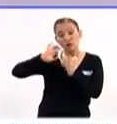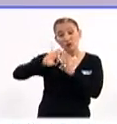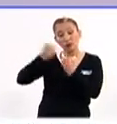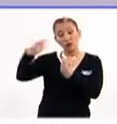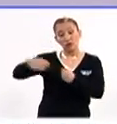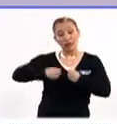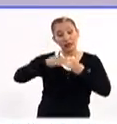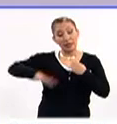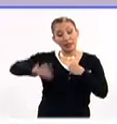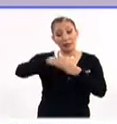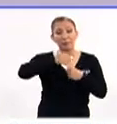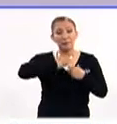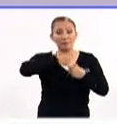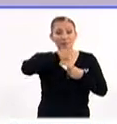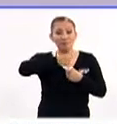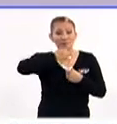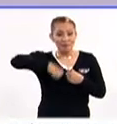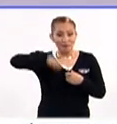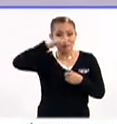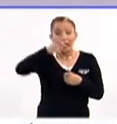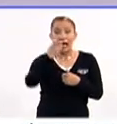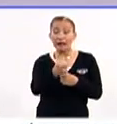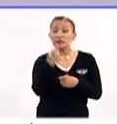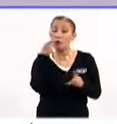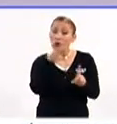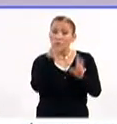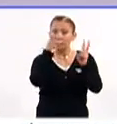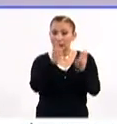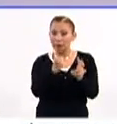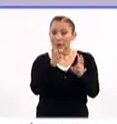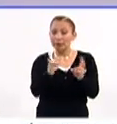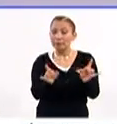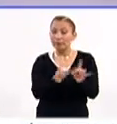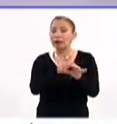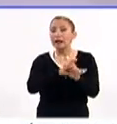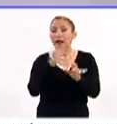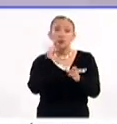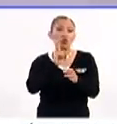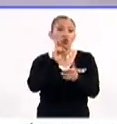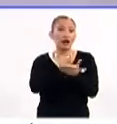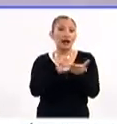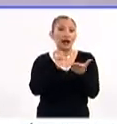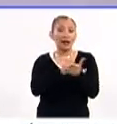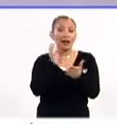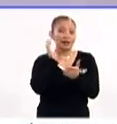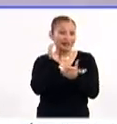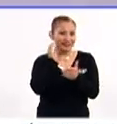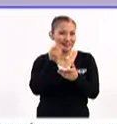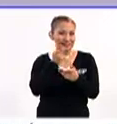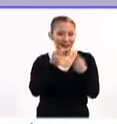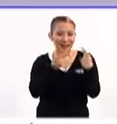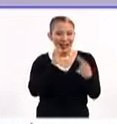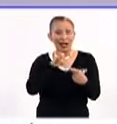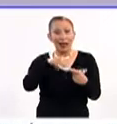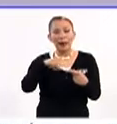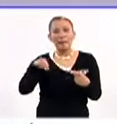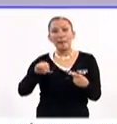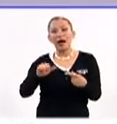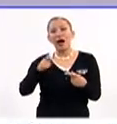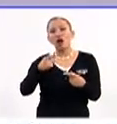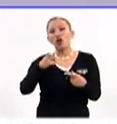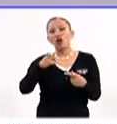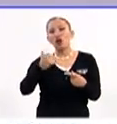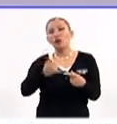maneras de habitar el mundo de los mayores. Este fue uno de los temas y causas que la escritora y locutora mexicana Emma Godoy tomó